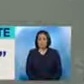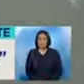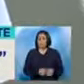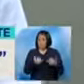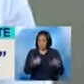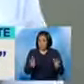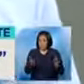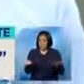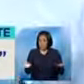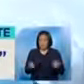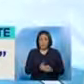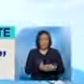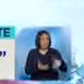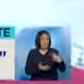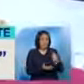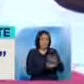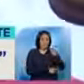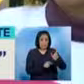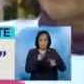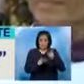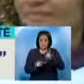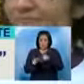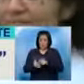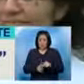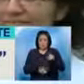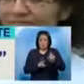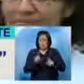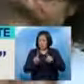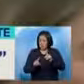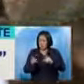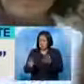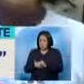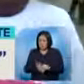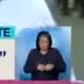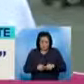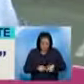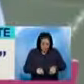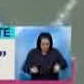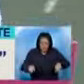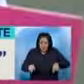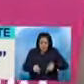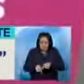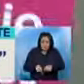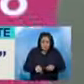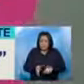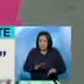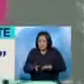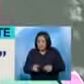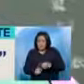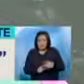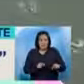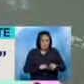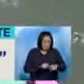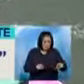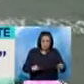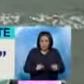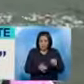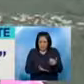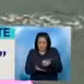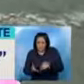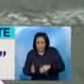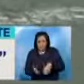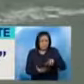Pues ya en la llegada de estas personas, y hay algunas también que están en el piso, también haciendo algunos otros carteles, que